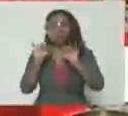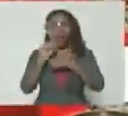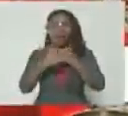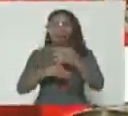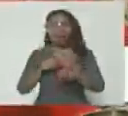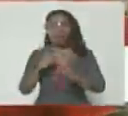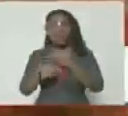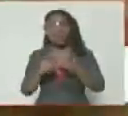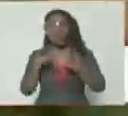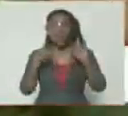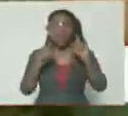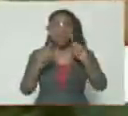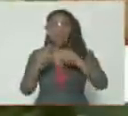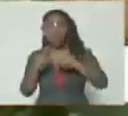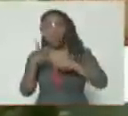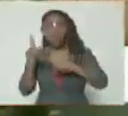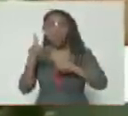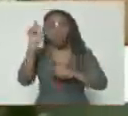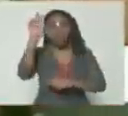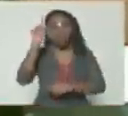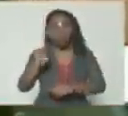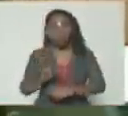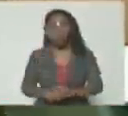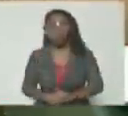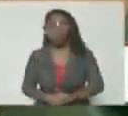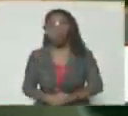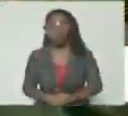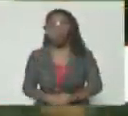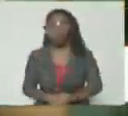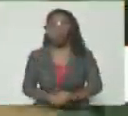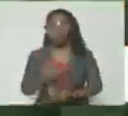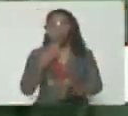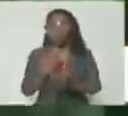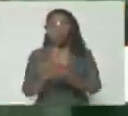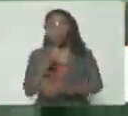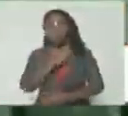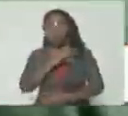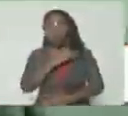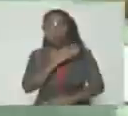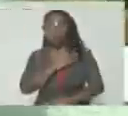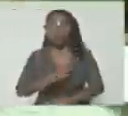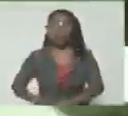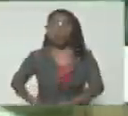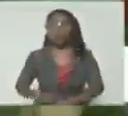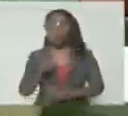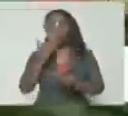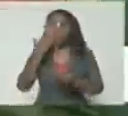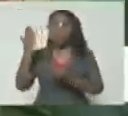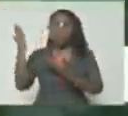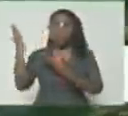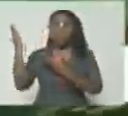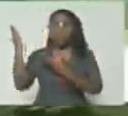a un contenedor todos los días. Muchas gracias, señor presidente.